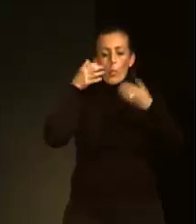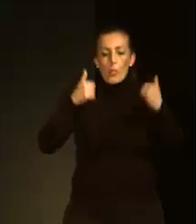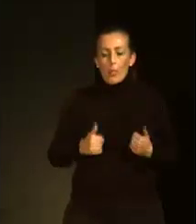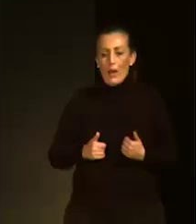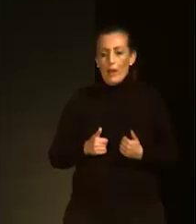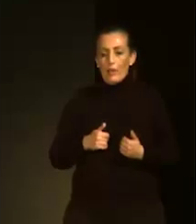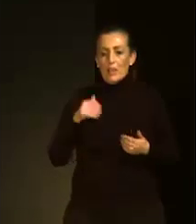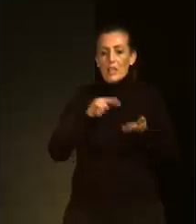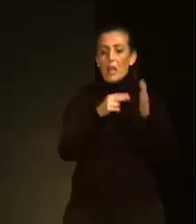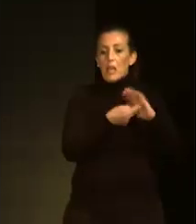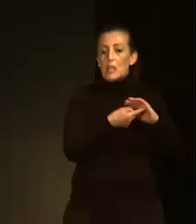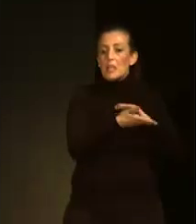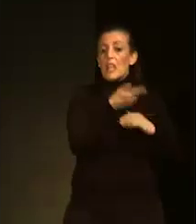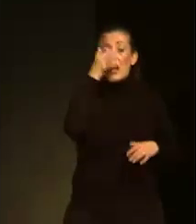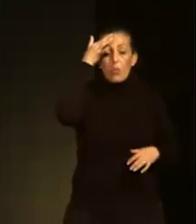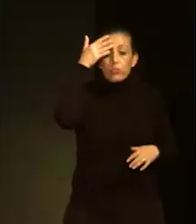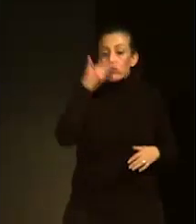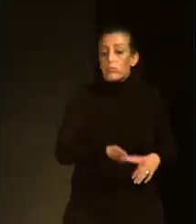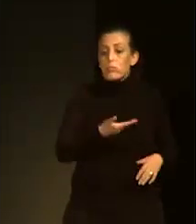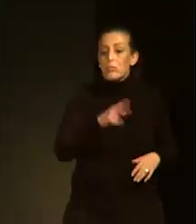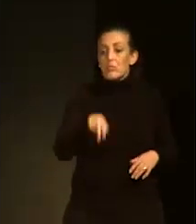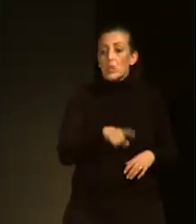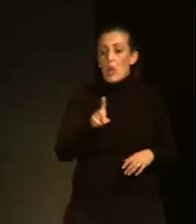lo técnico no es el eje principal